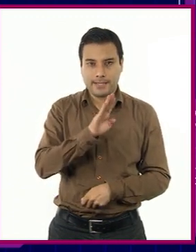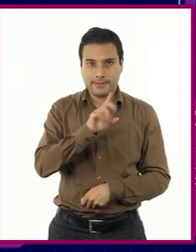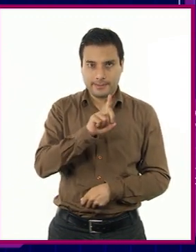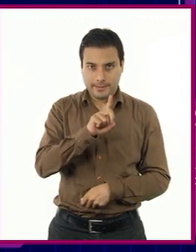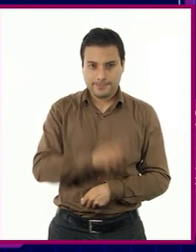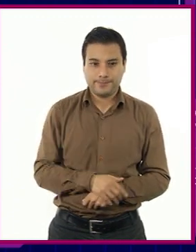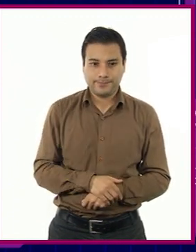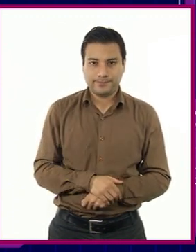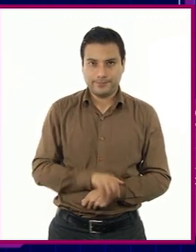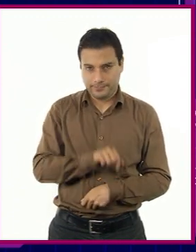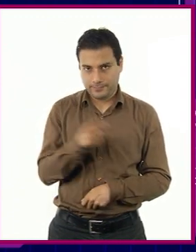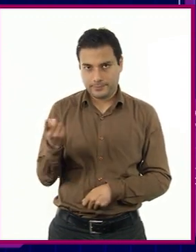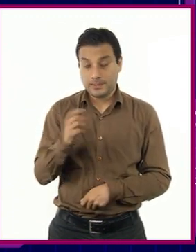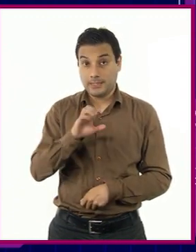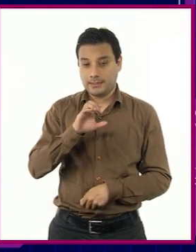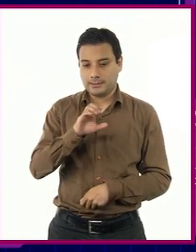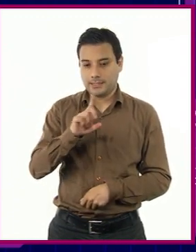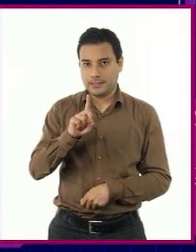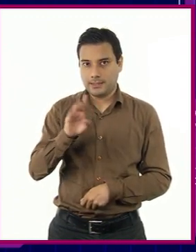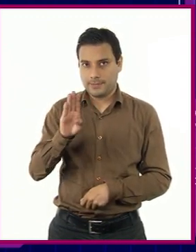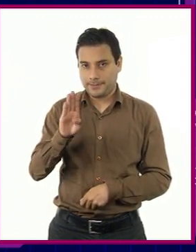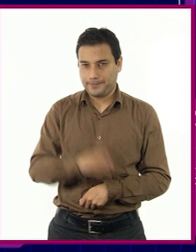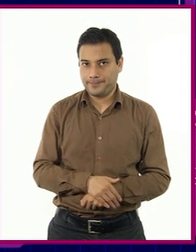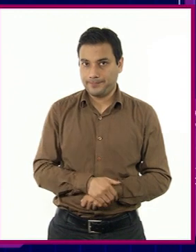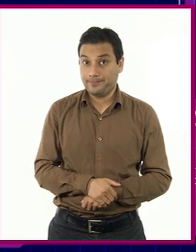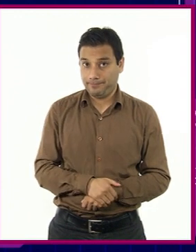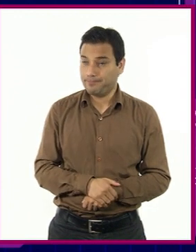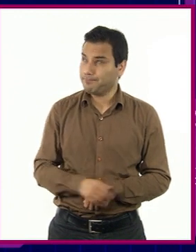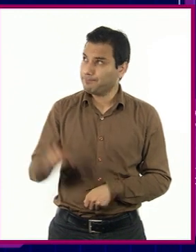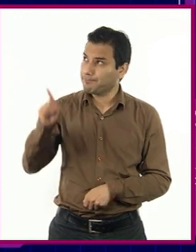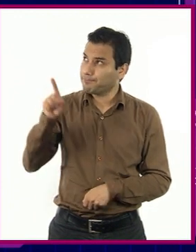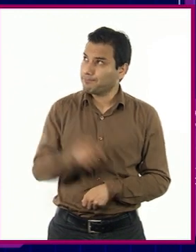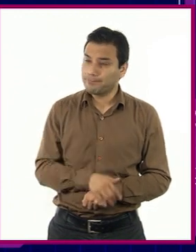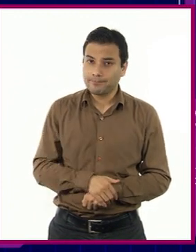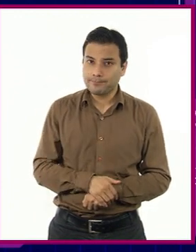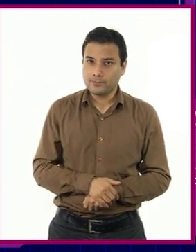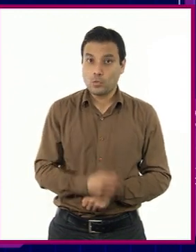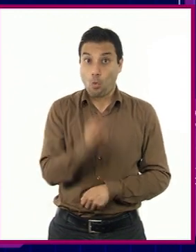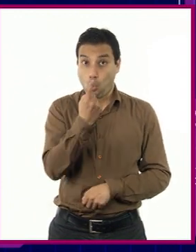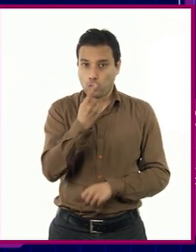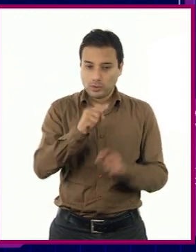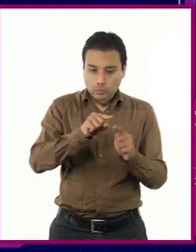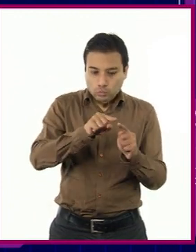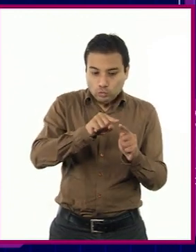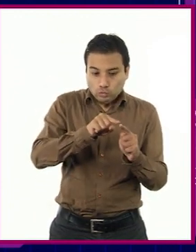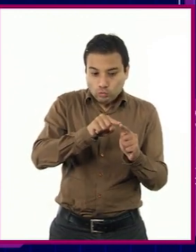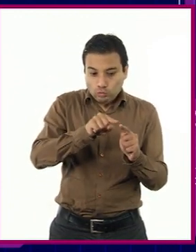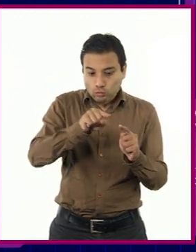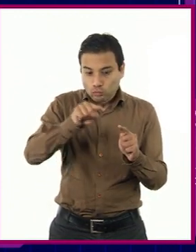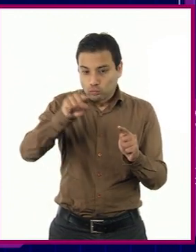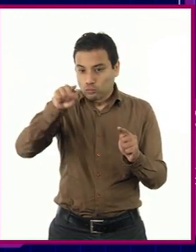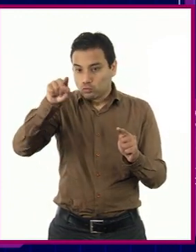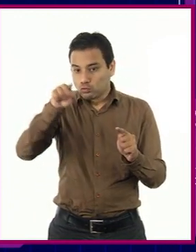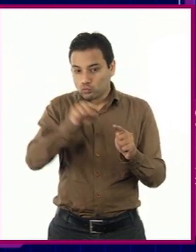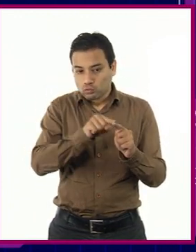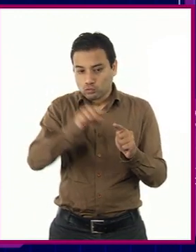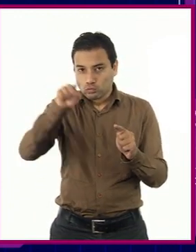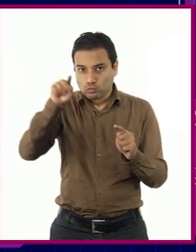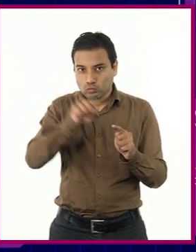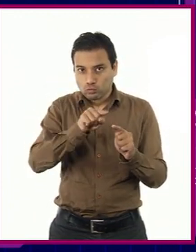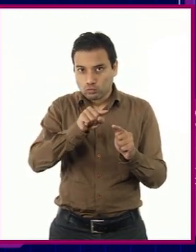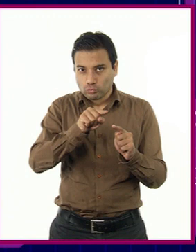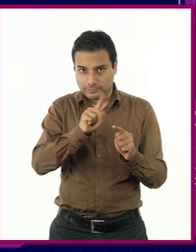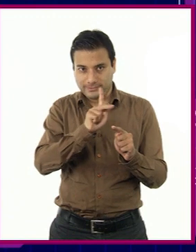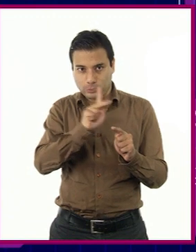el triángulo CDB, que comparten un lado, la diagonal BD, como se muestra en la